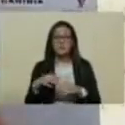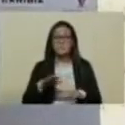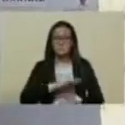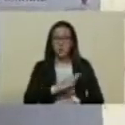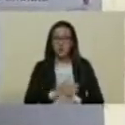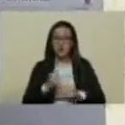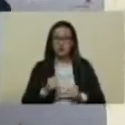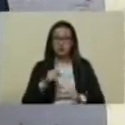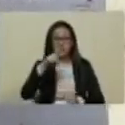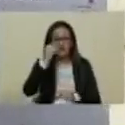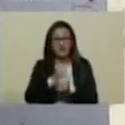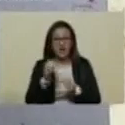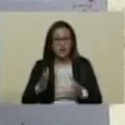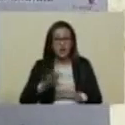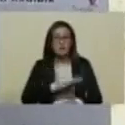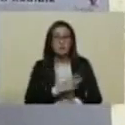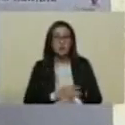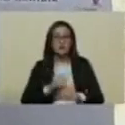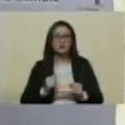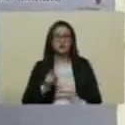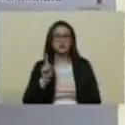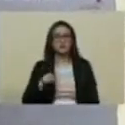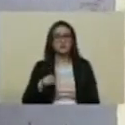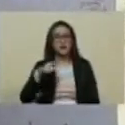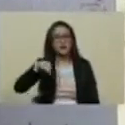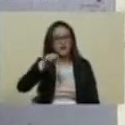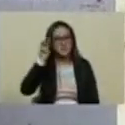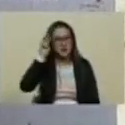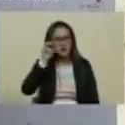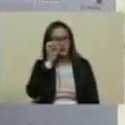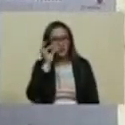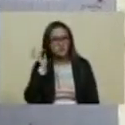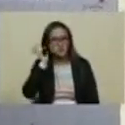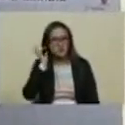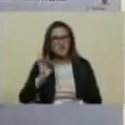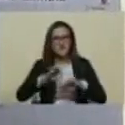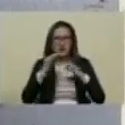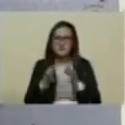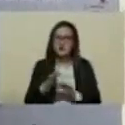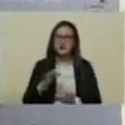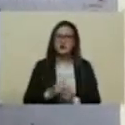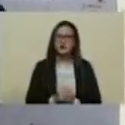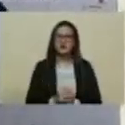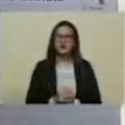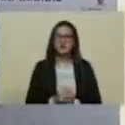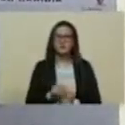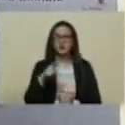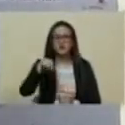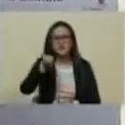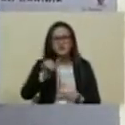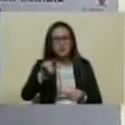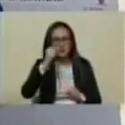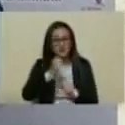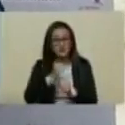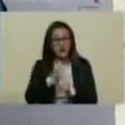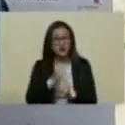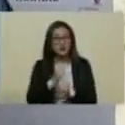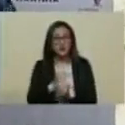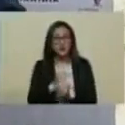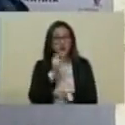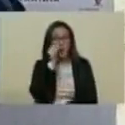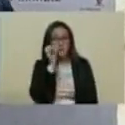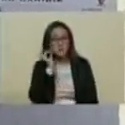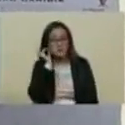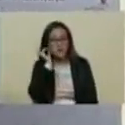los trabajadores. A ustedes, maestros, maestras, a ustedes, familias, a ustedes, trabajadores y trabajadoras,